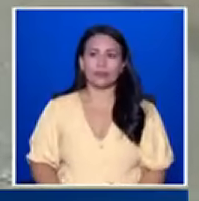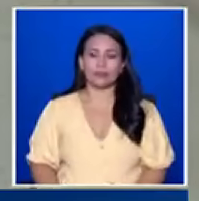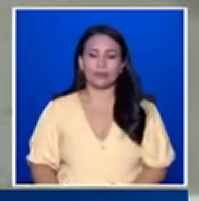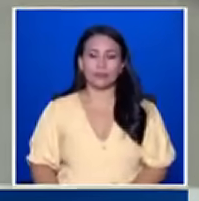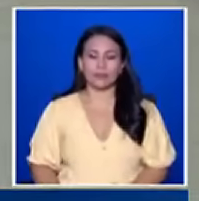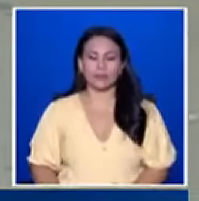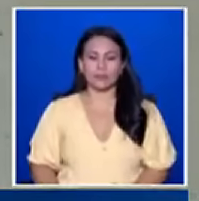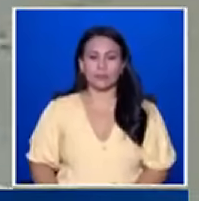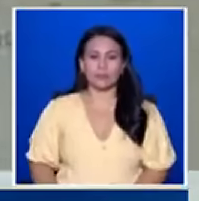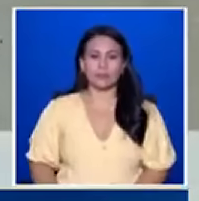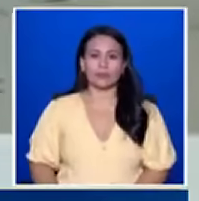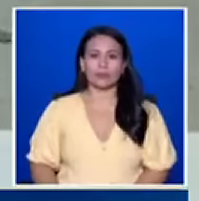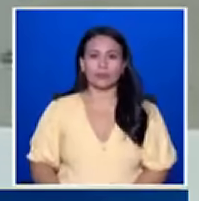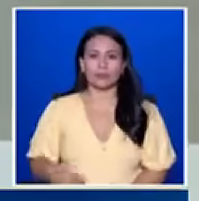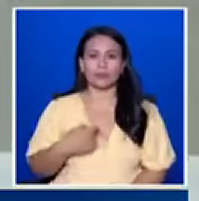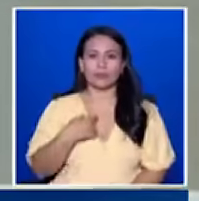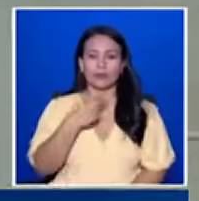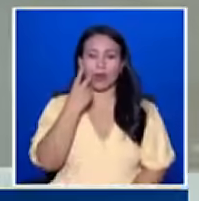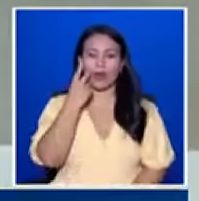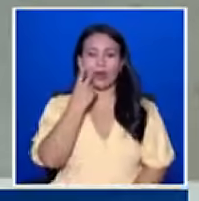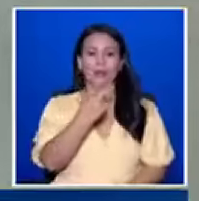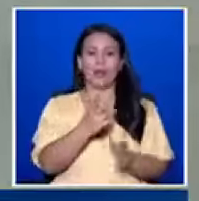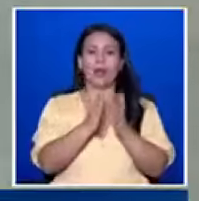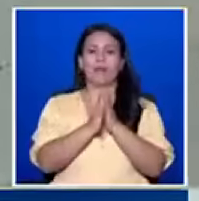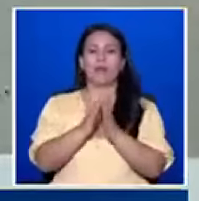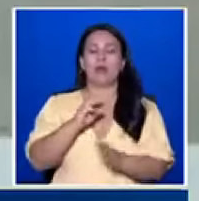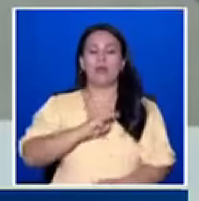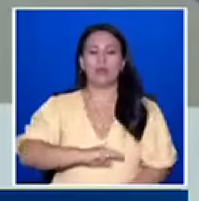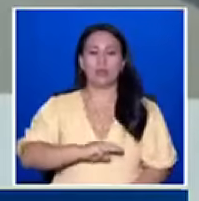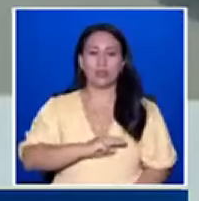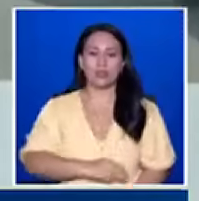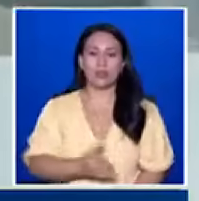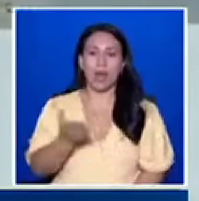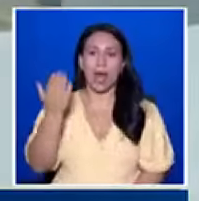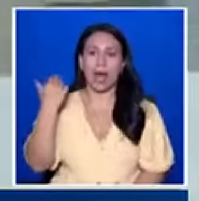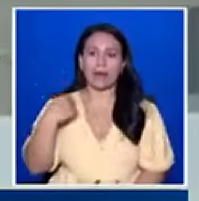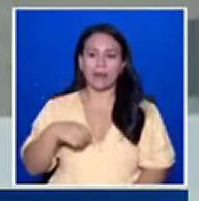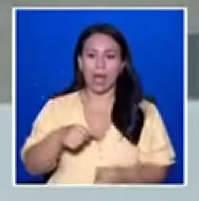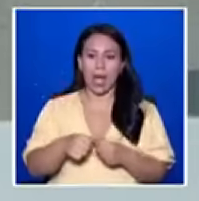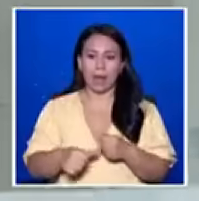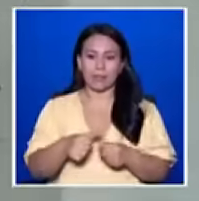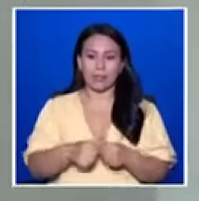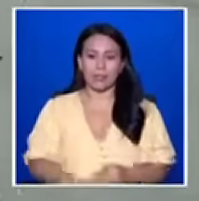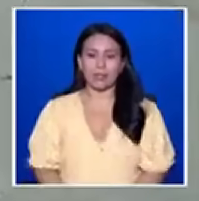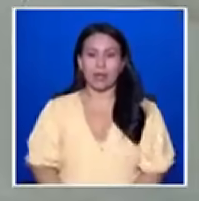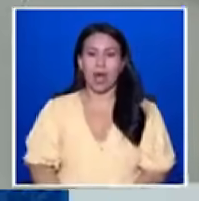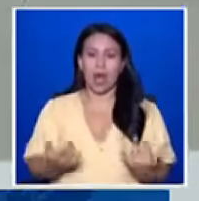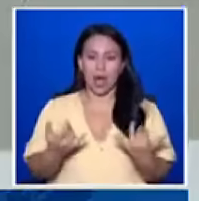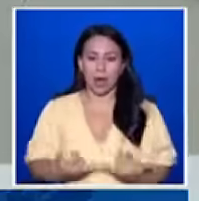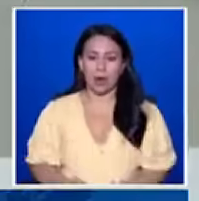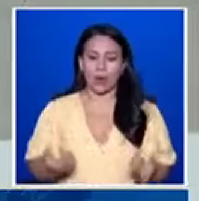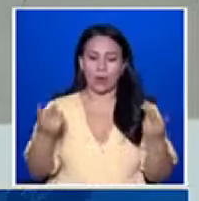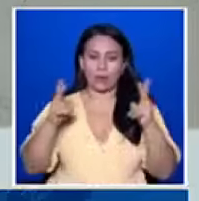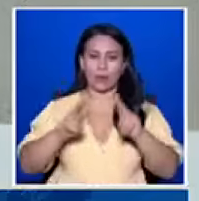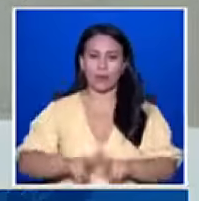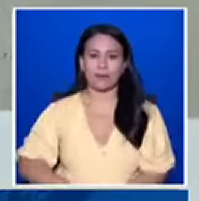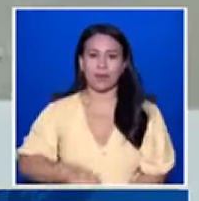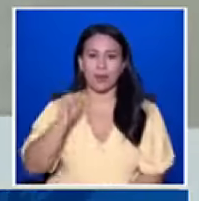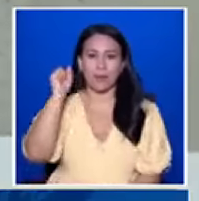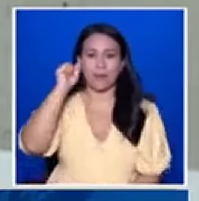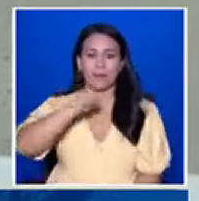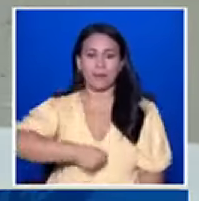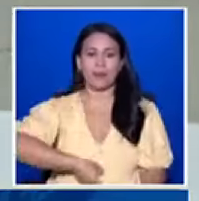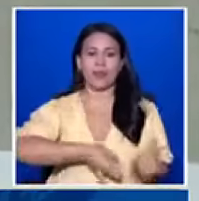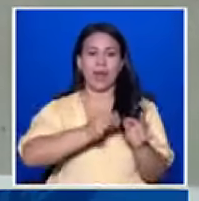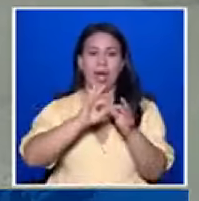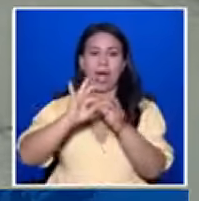atrás organizado, haber solicitado al municipio, la administración anterior, de pronto la actual, para que hagan el